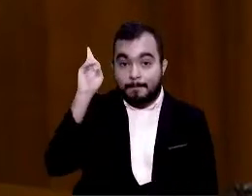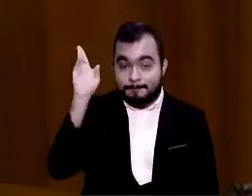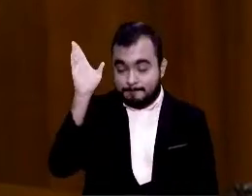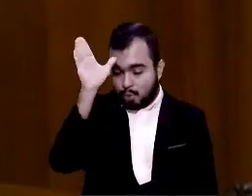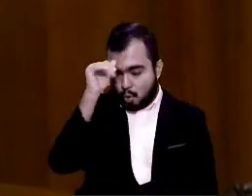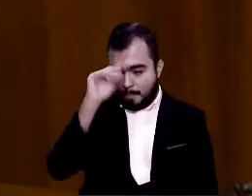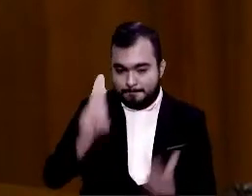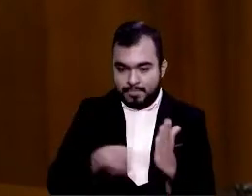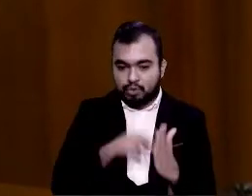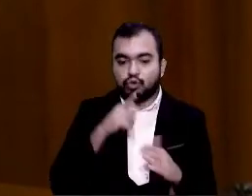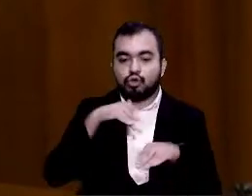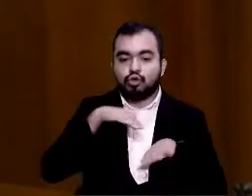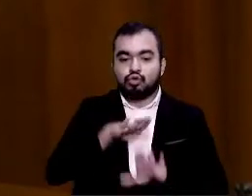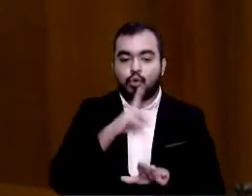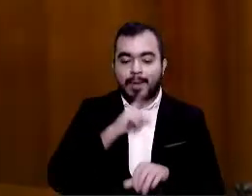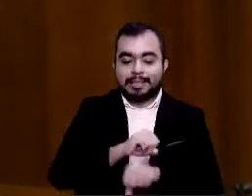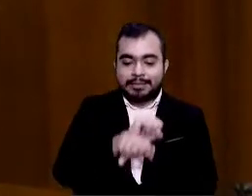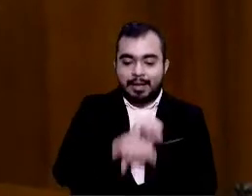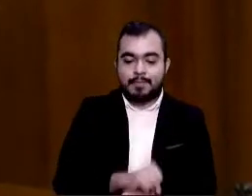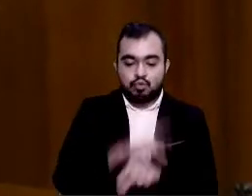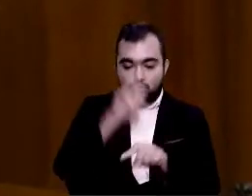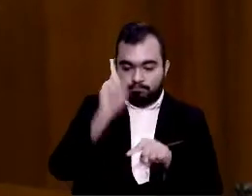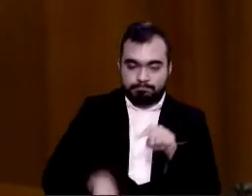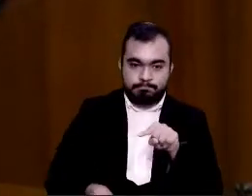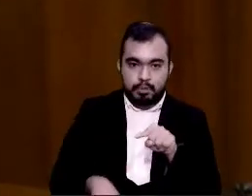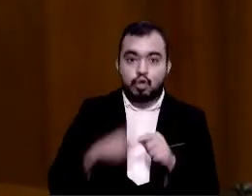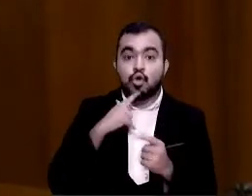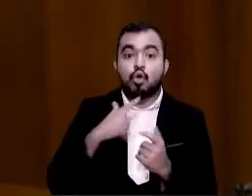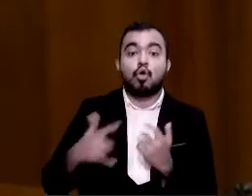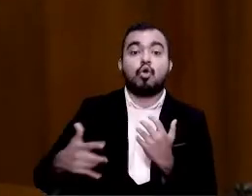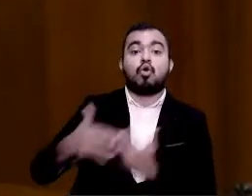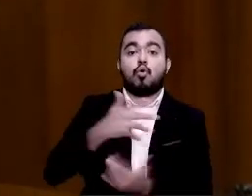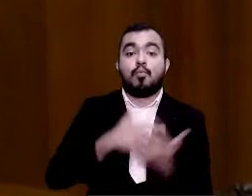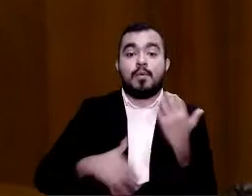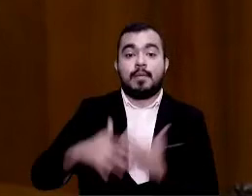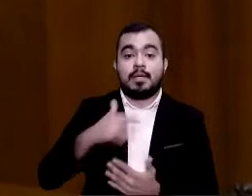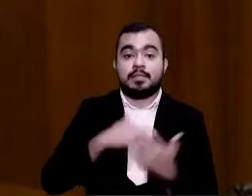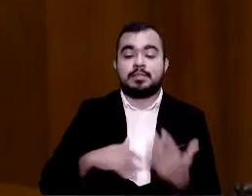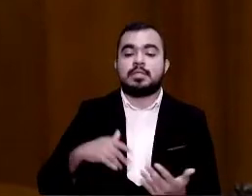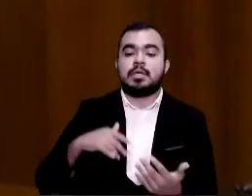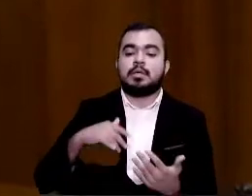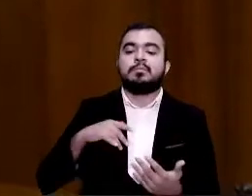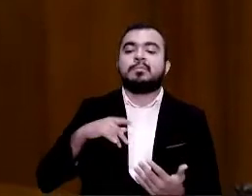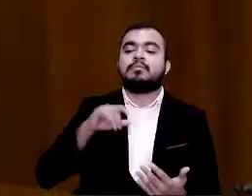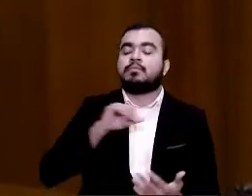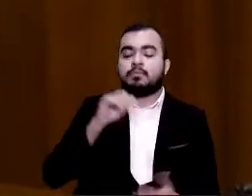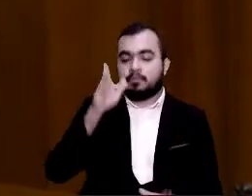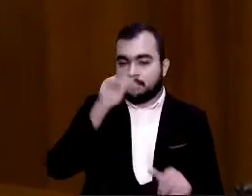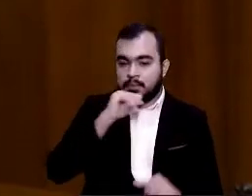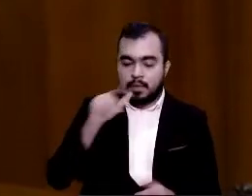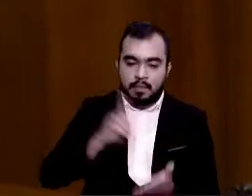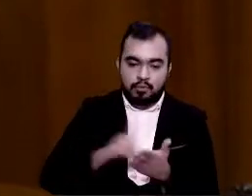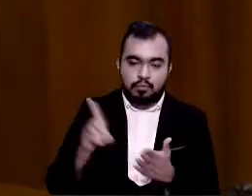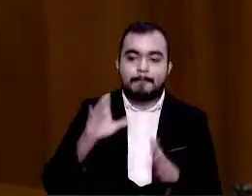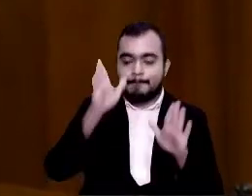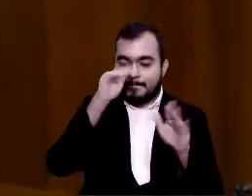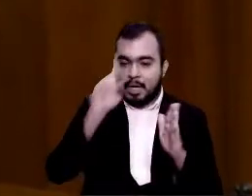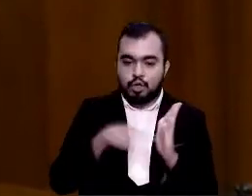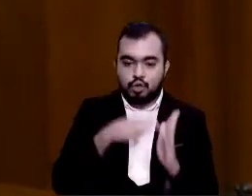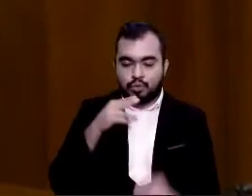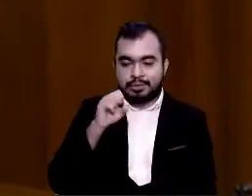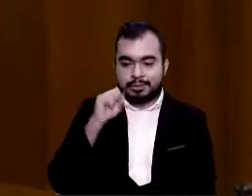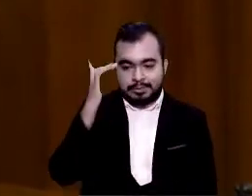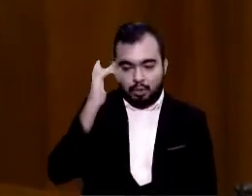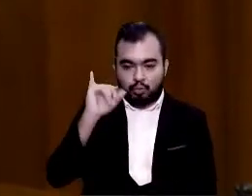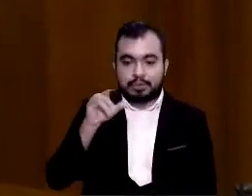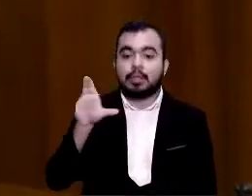la Abolición de la Esclavitud, la Convivencia Americana sobre Derechos Humanos, Pacto de San José, la Convención Interamericana